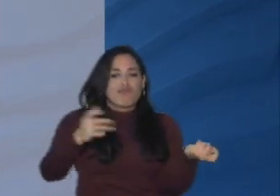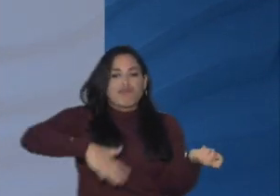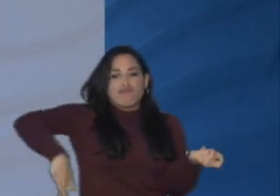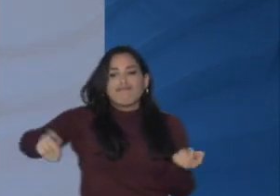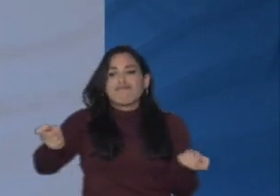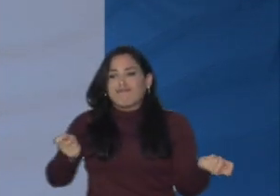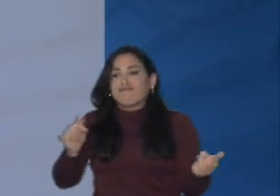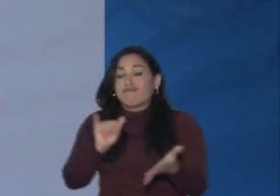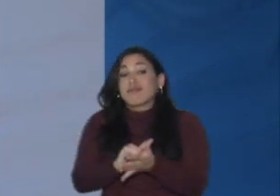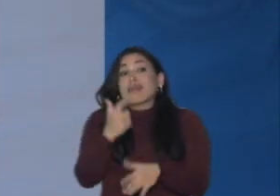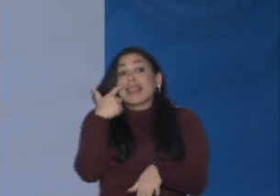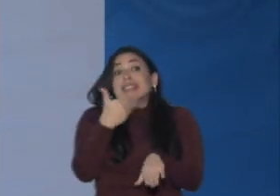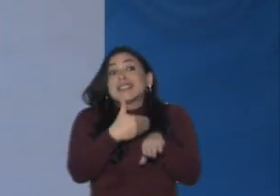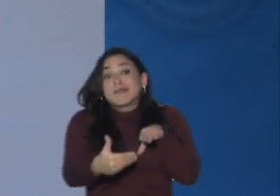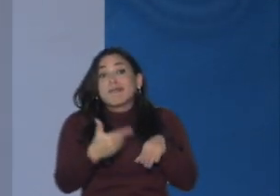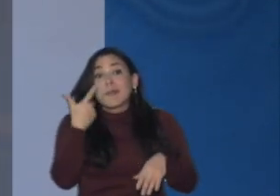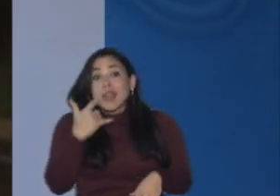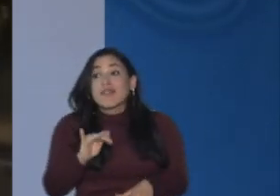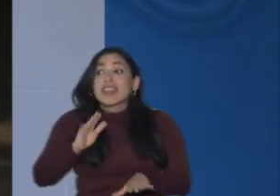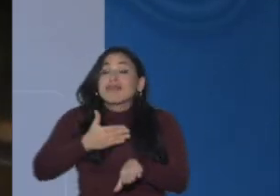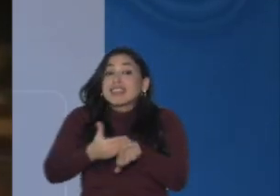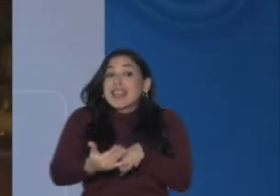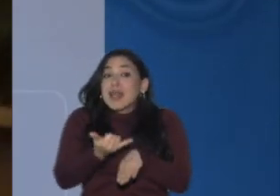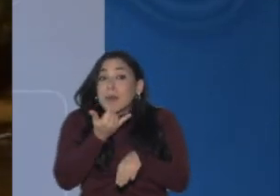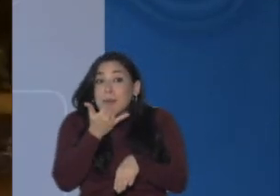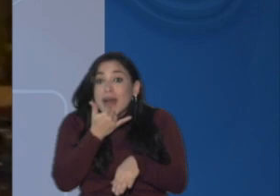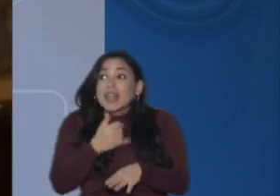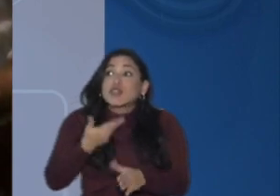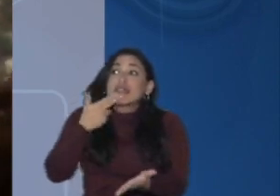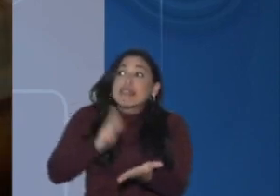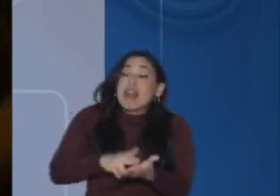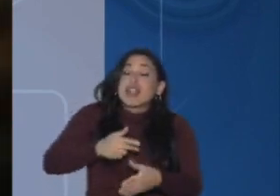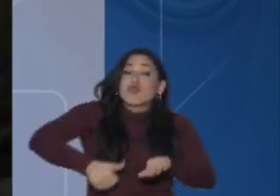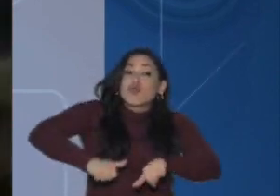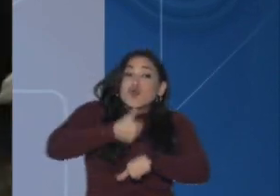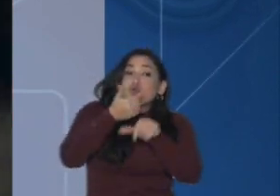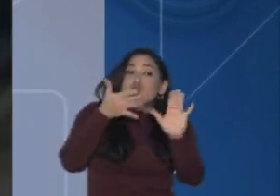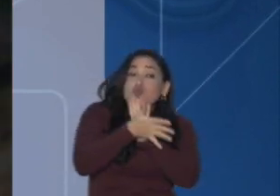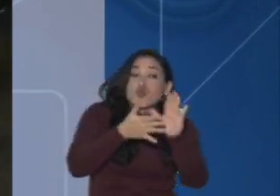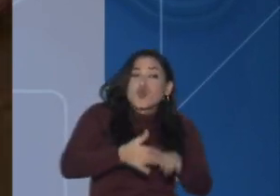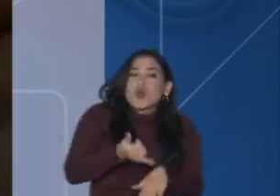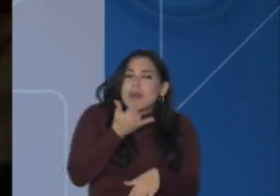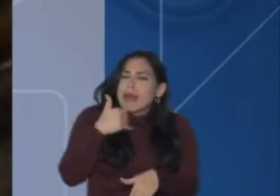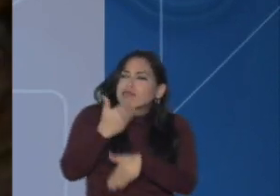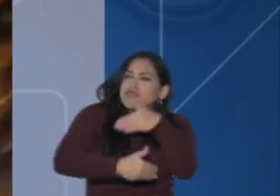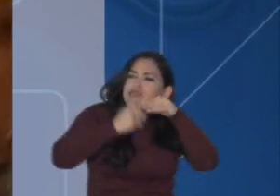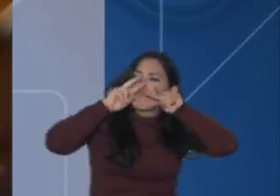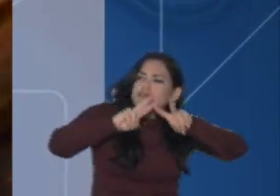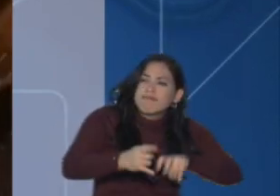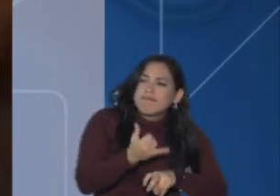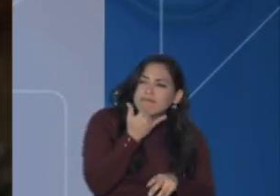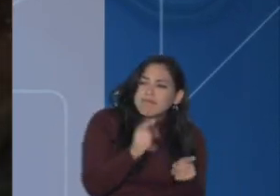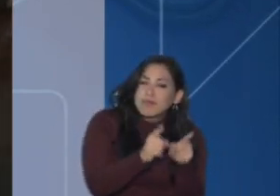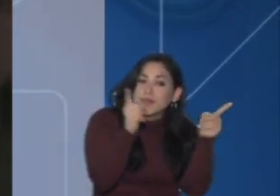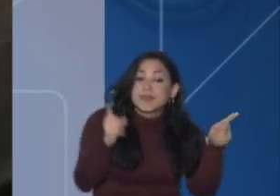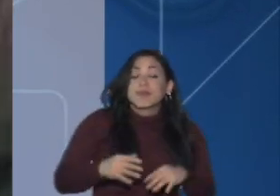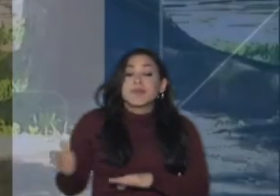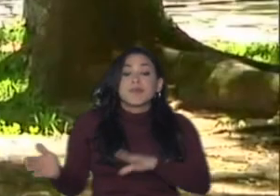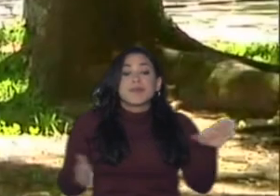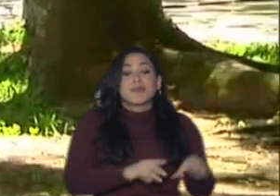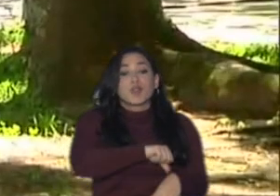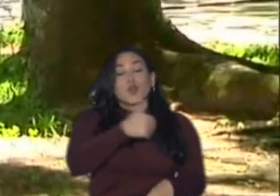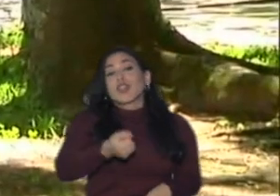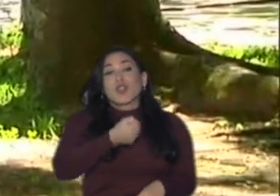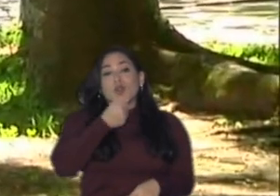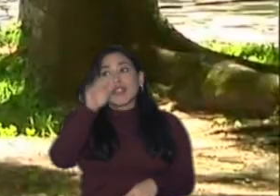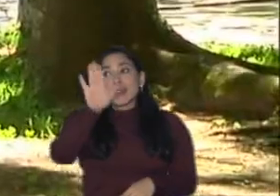esta zona. Esperamos entonces que en las próximas horas haya un nuevo pronunciamiento con más detalles de cómo avanzan las investigaciones. Y en otras